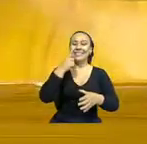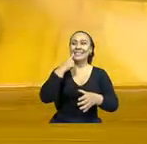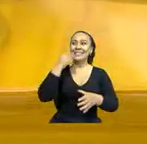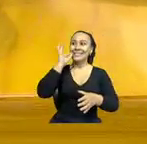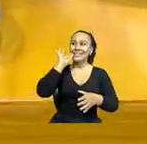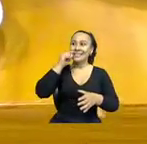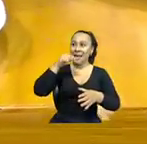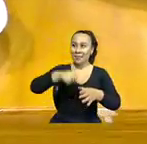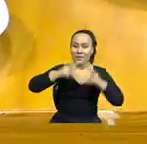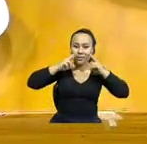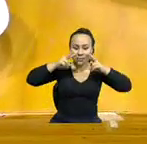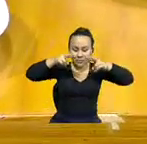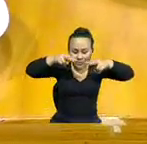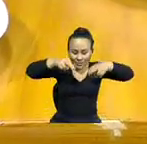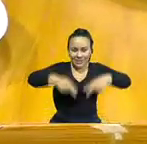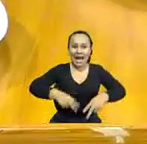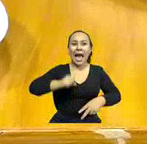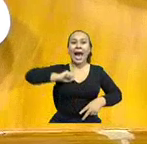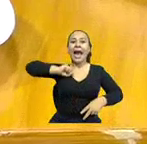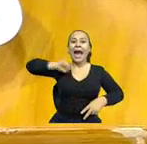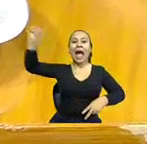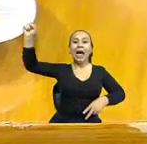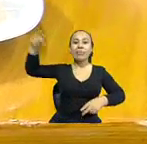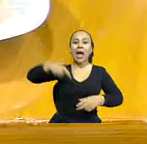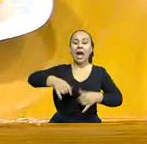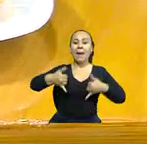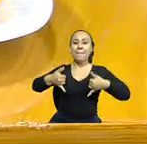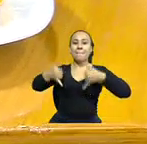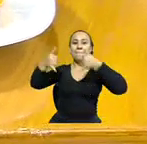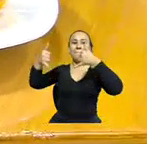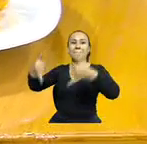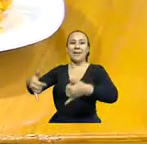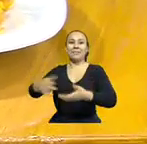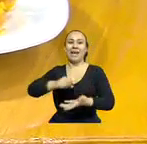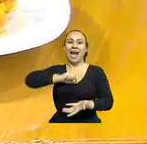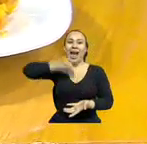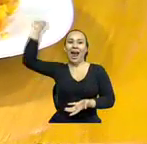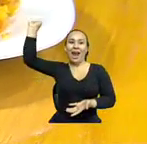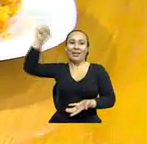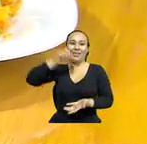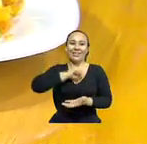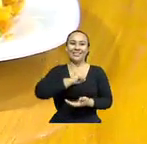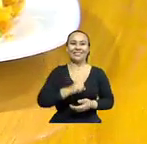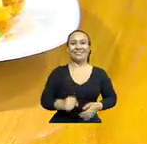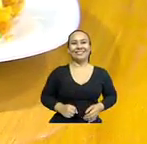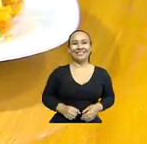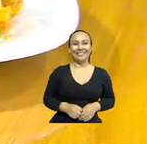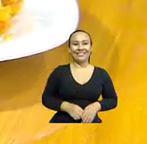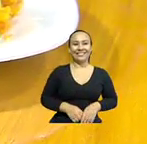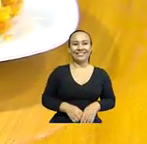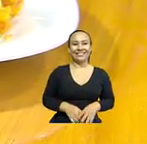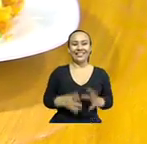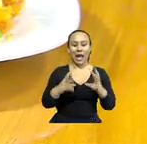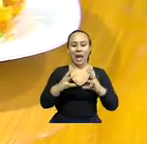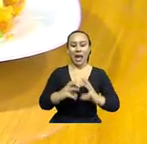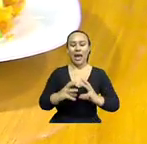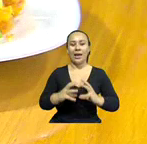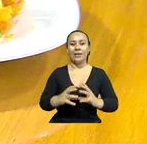Maquito, este. Es el campeón de la película, el Arnold Sauces 9. Ese es el Arnold Sauces